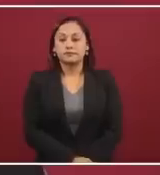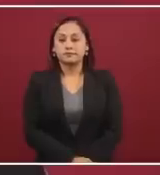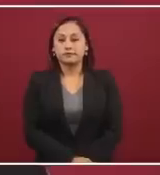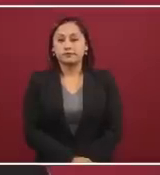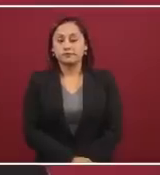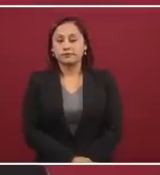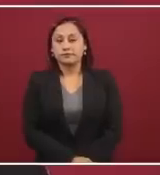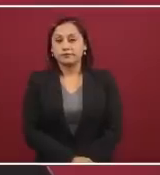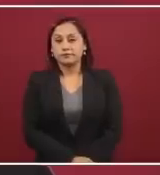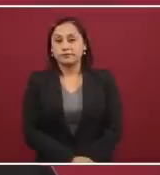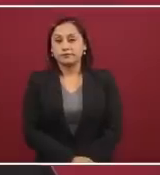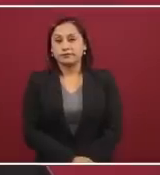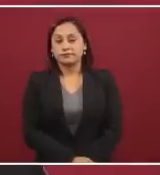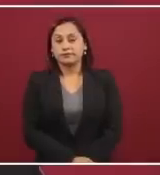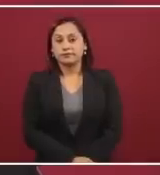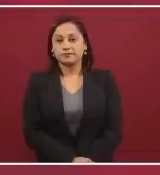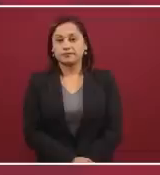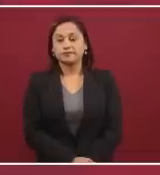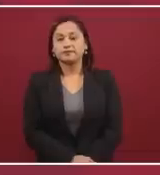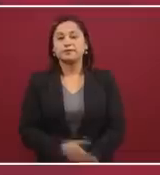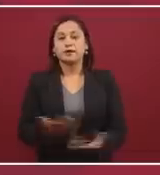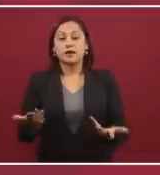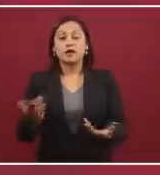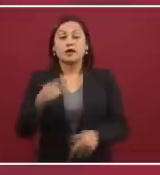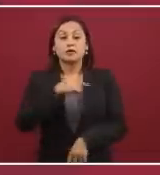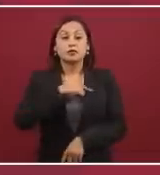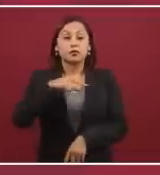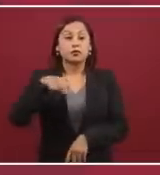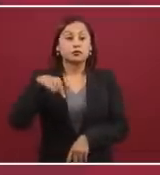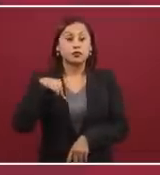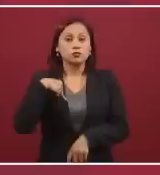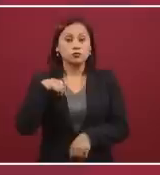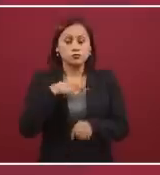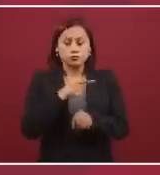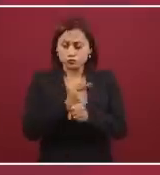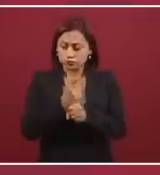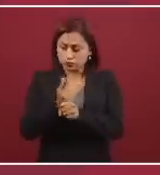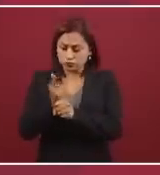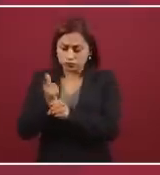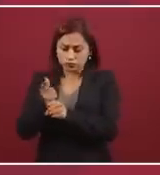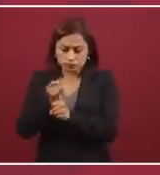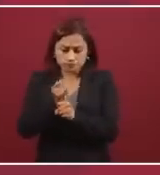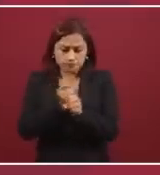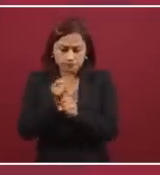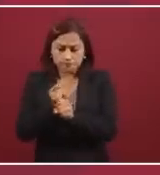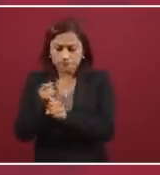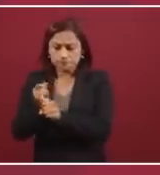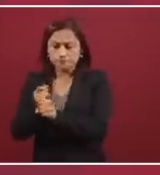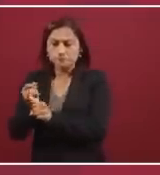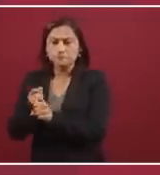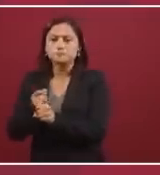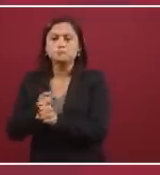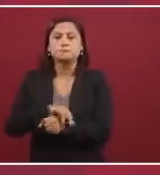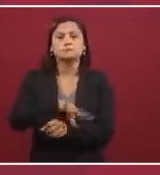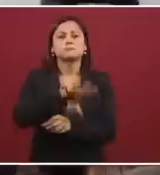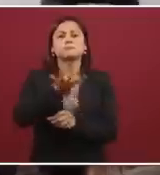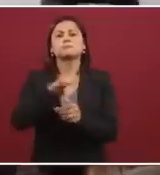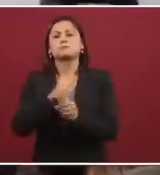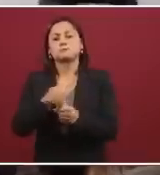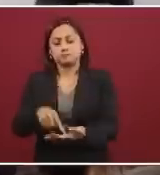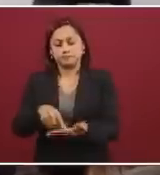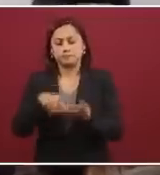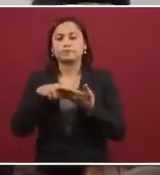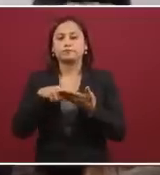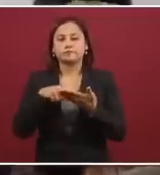también tengamos todos los elementos la instrucción es cuando